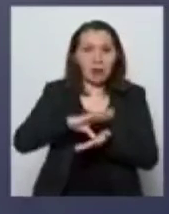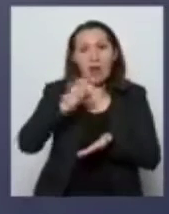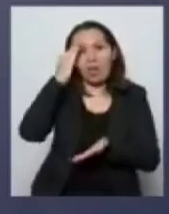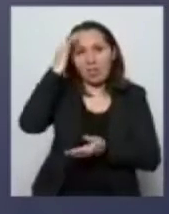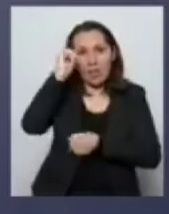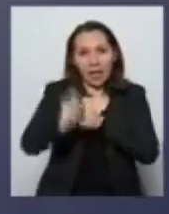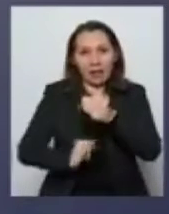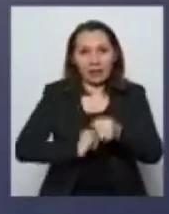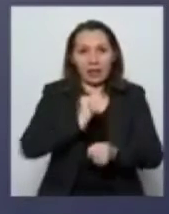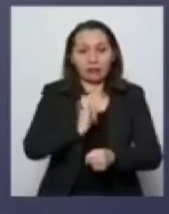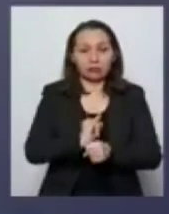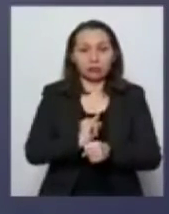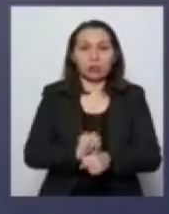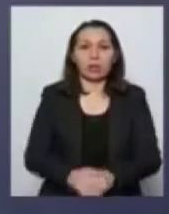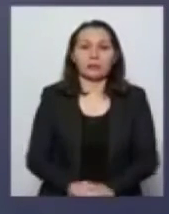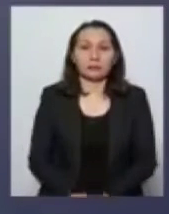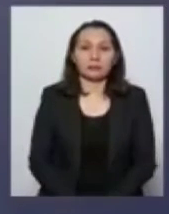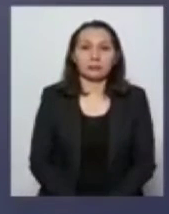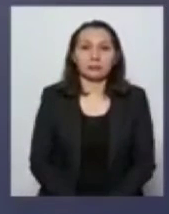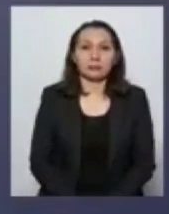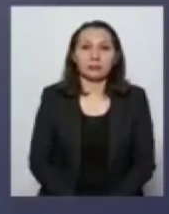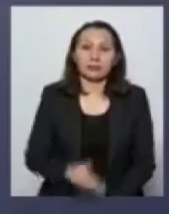Día Internacional.